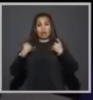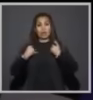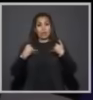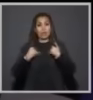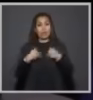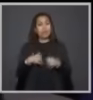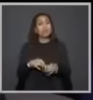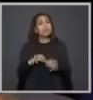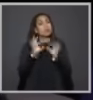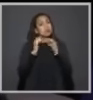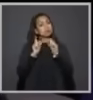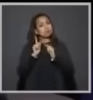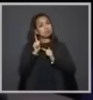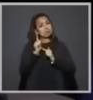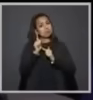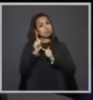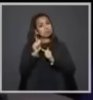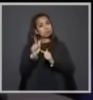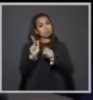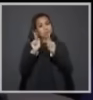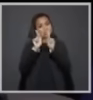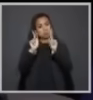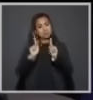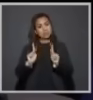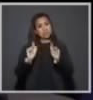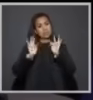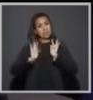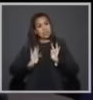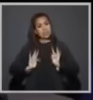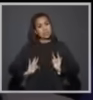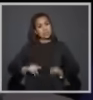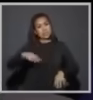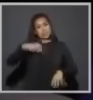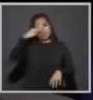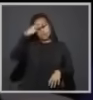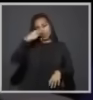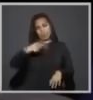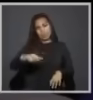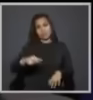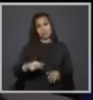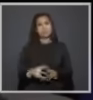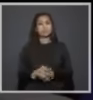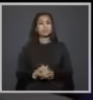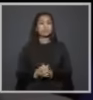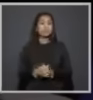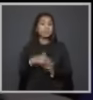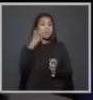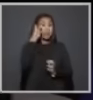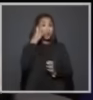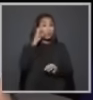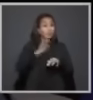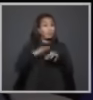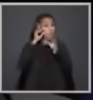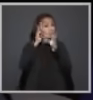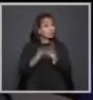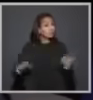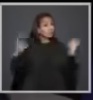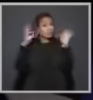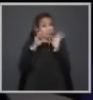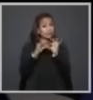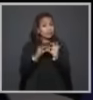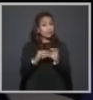haber paz y tranquilidad en nuestro país. Eso, en esencia, en lo general,